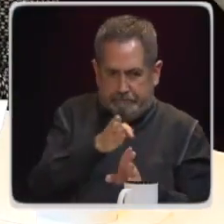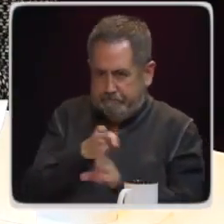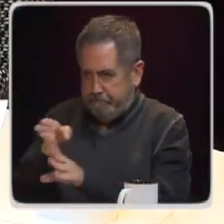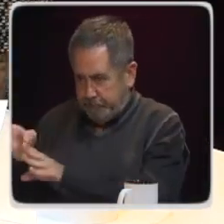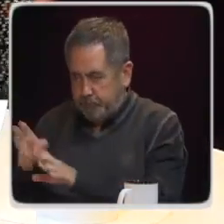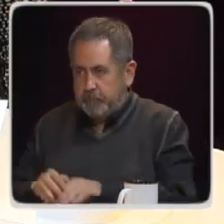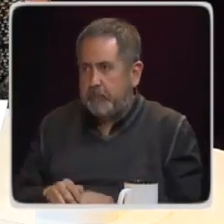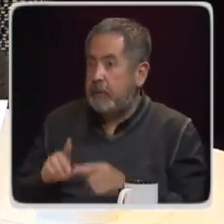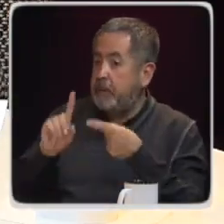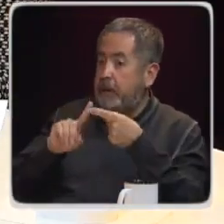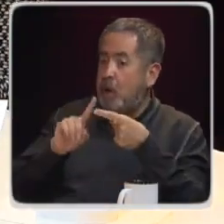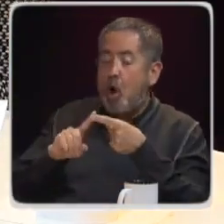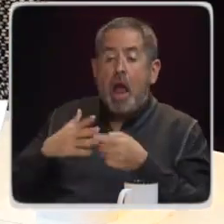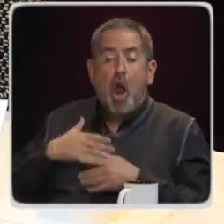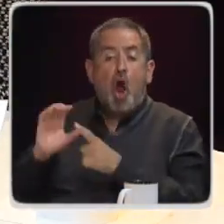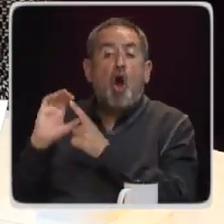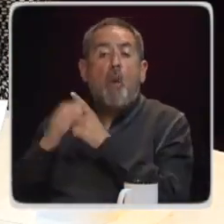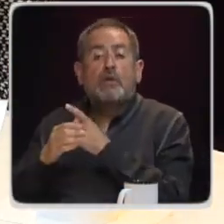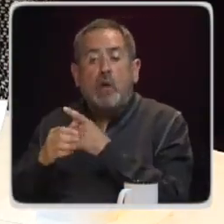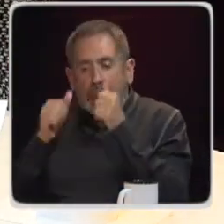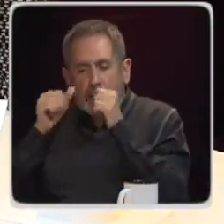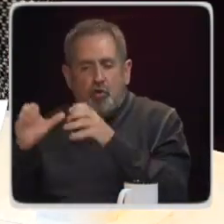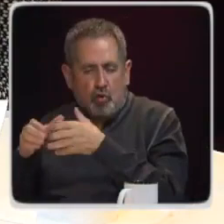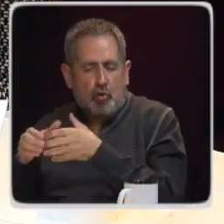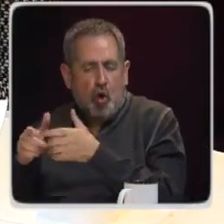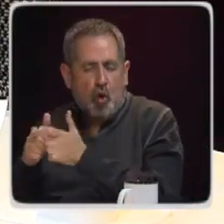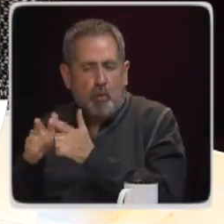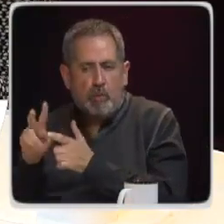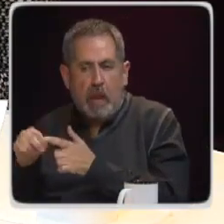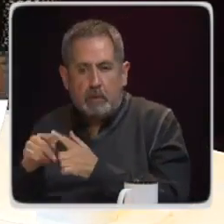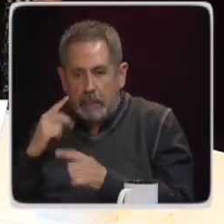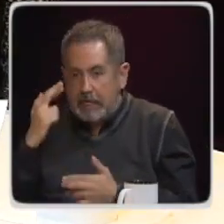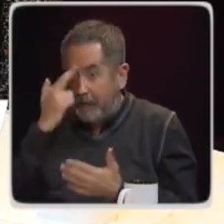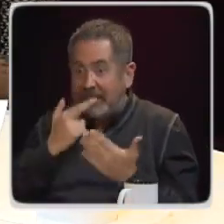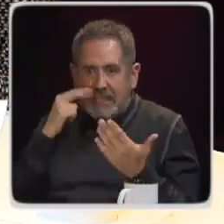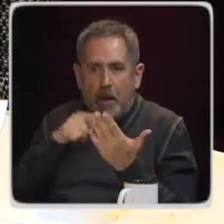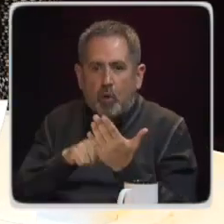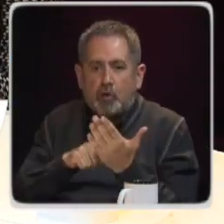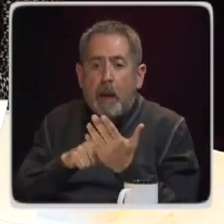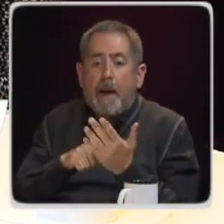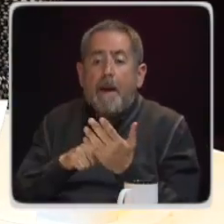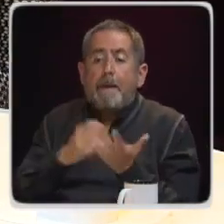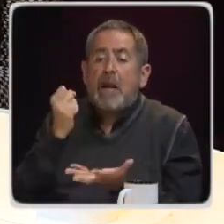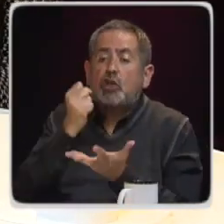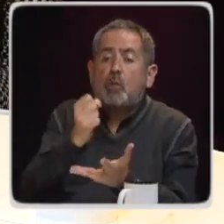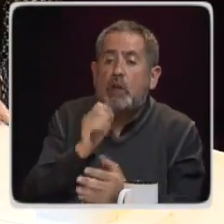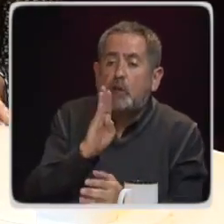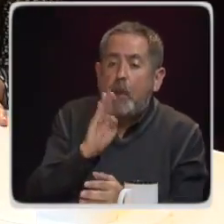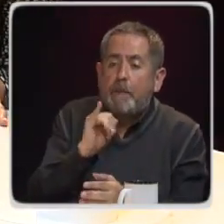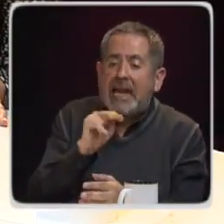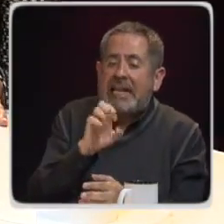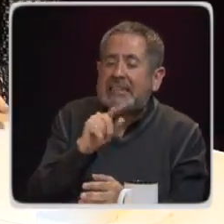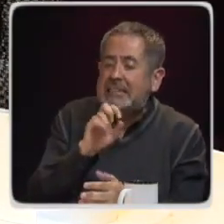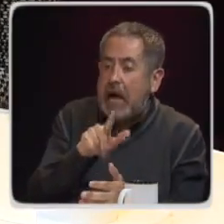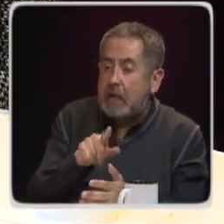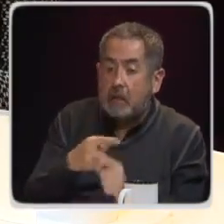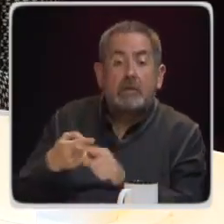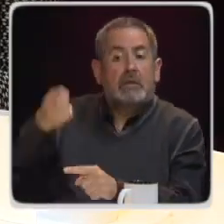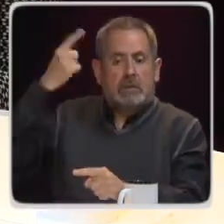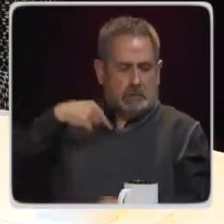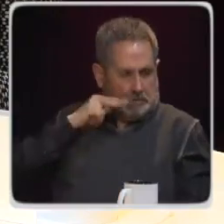si estuviéramos hablando de comisiones tan importantes como la de economía o como la de energía. O sea, perdón, aquí son vidas humanas